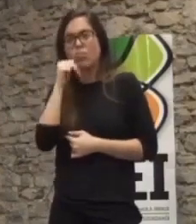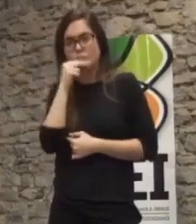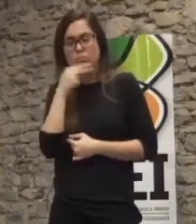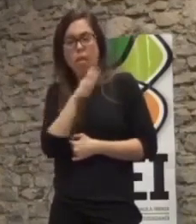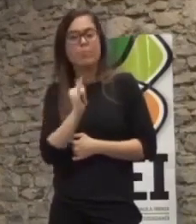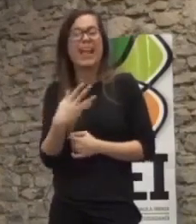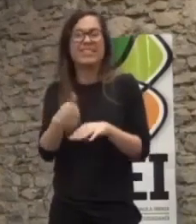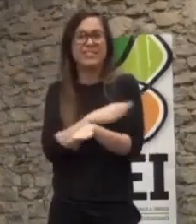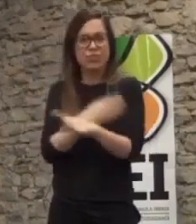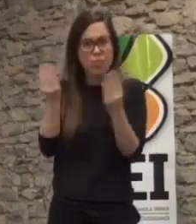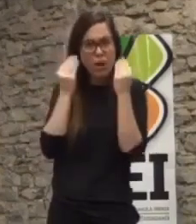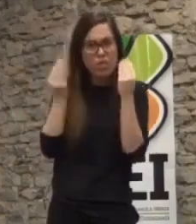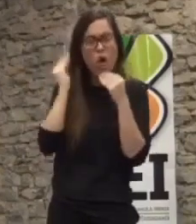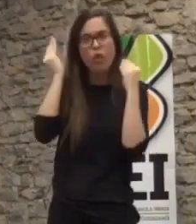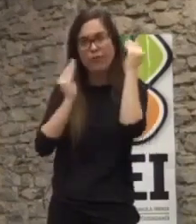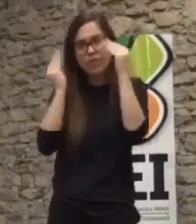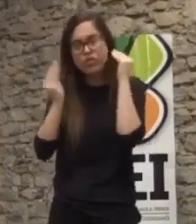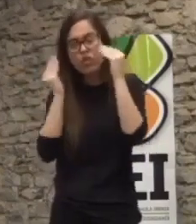formación y una reflexión, lo que hacemos es